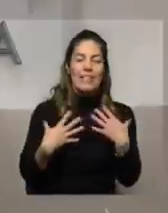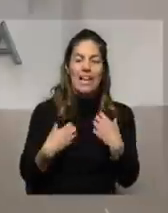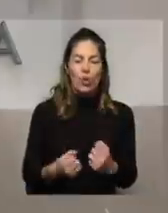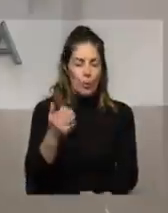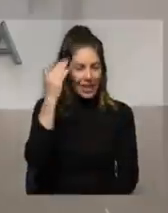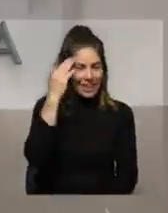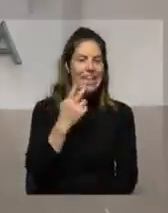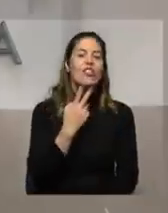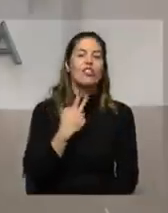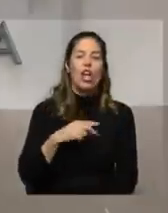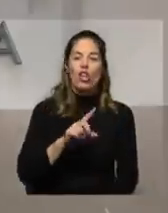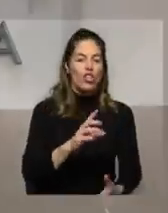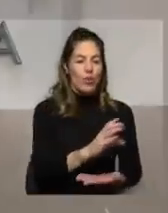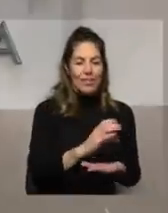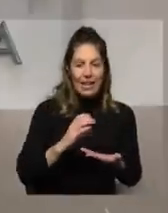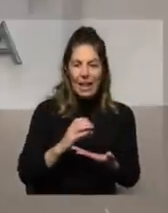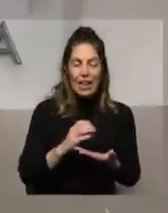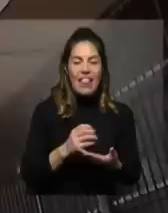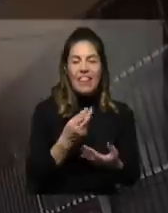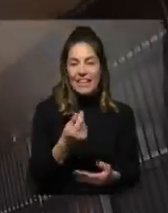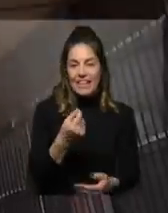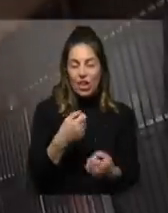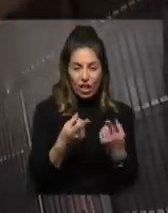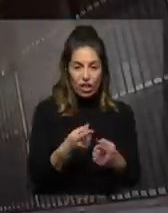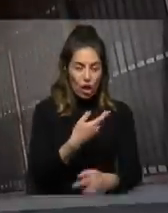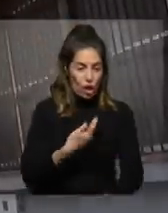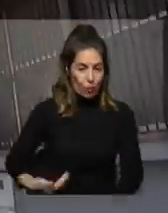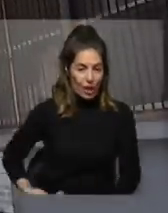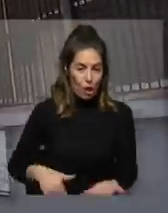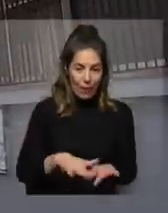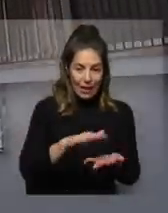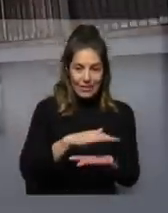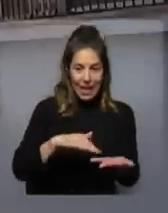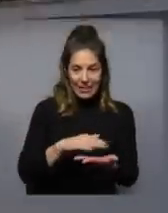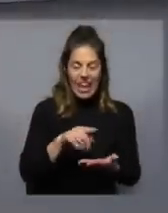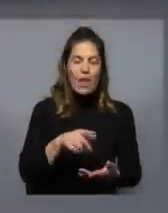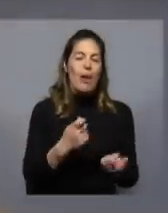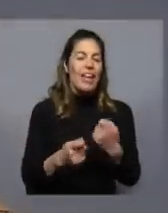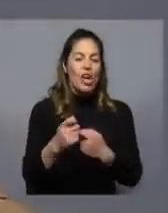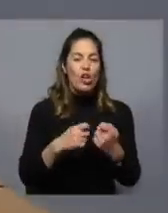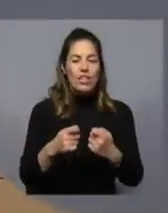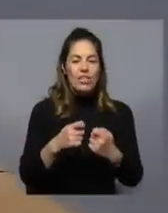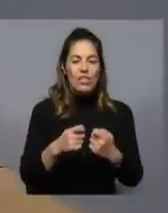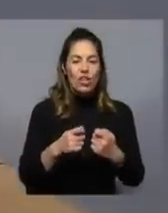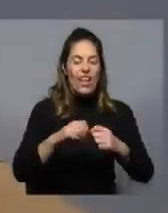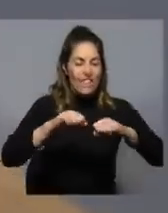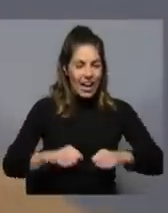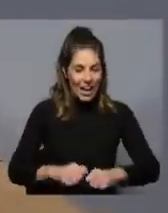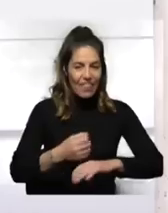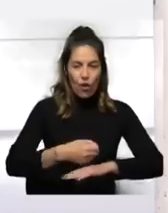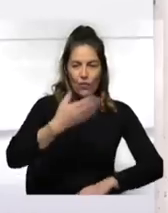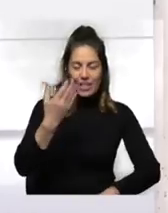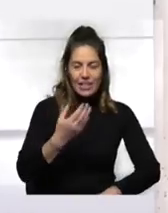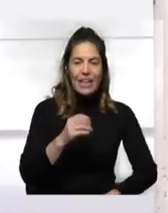no saldrán del fondo fijado por el gobierno para esta área tras arduas negociaciones la bancada oficialista acordó resignar unos